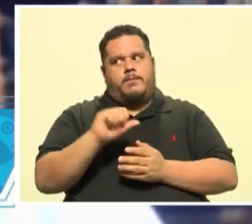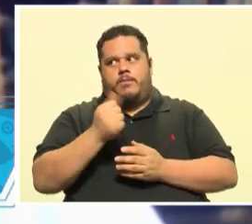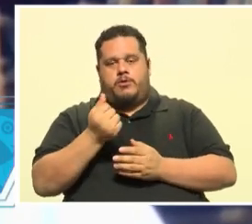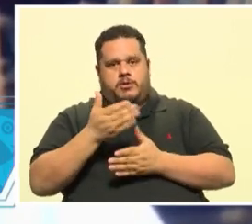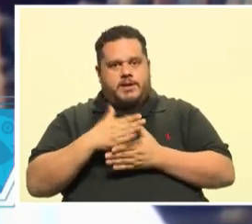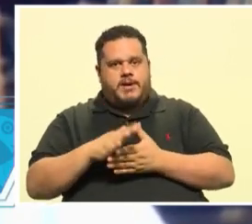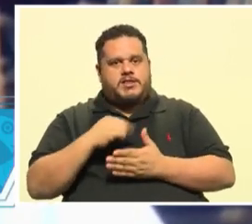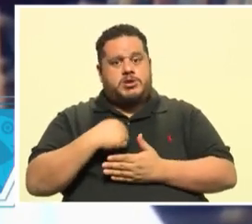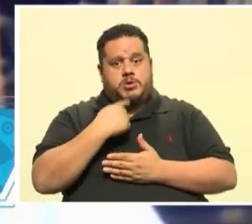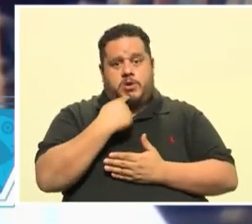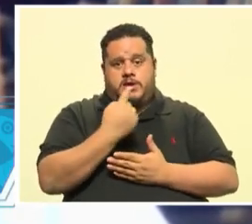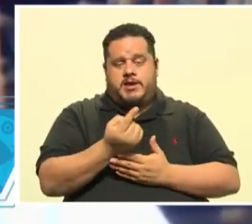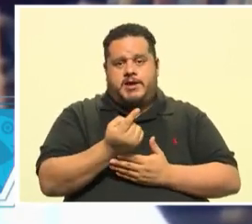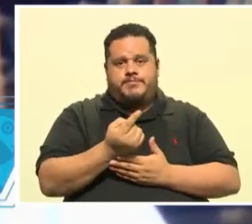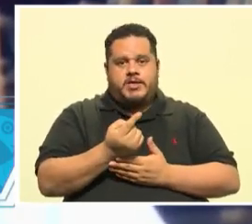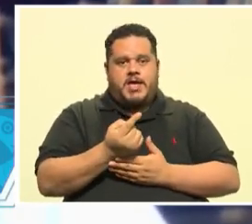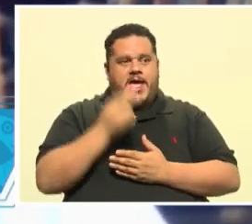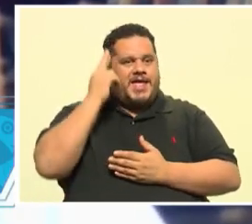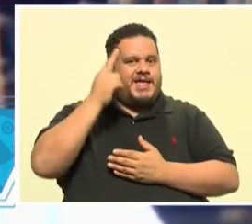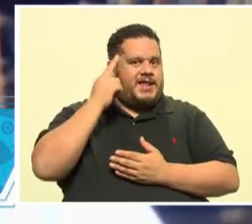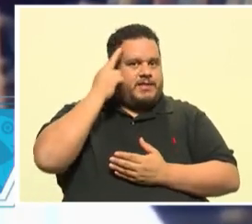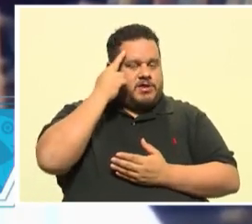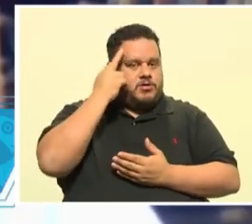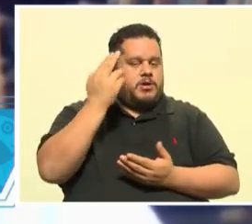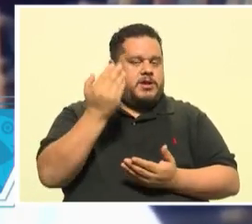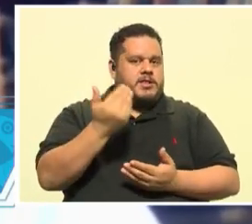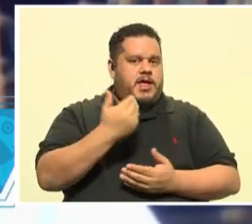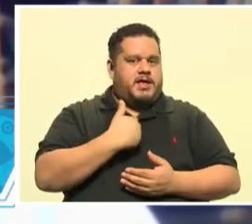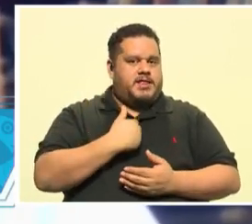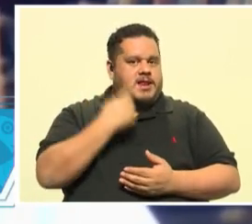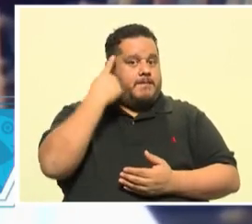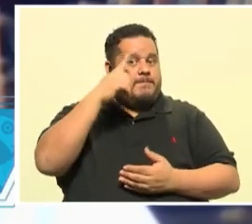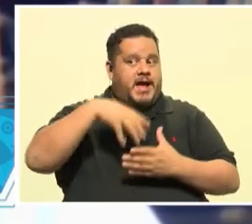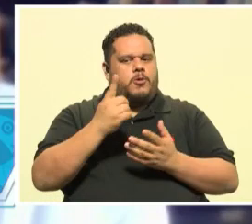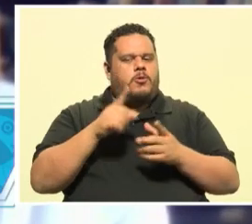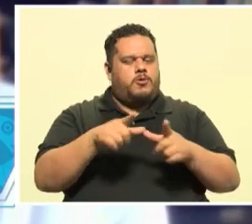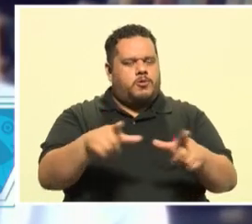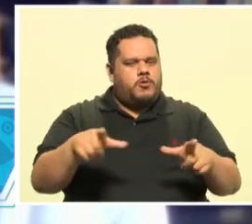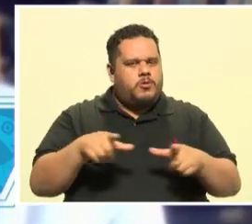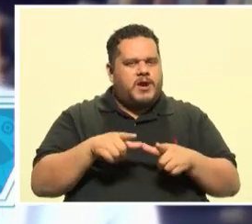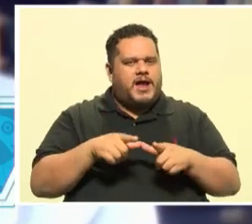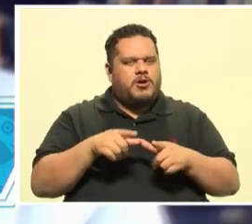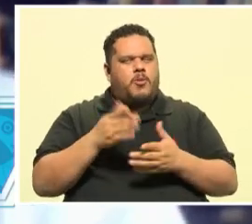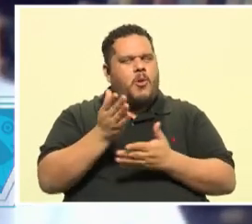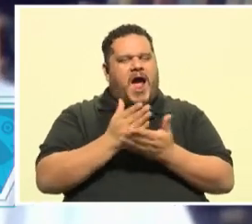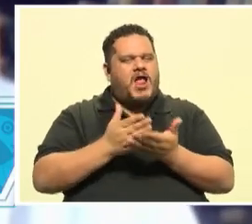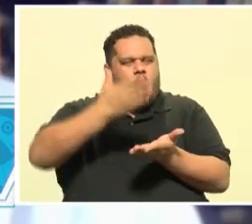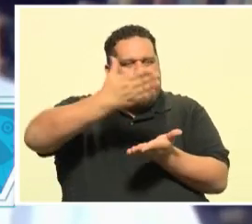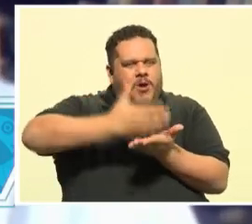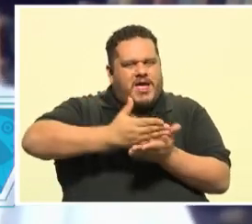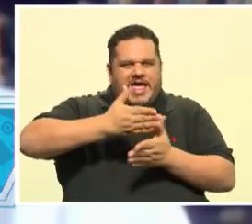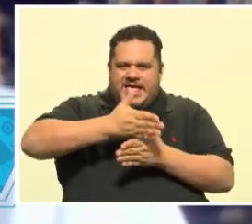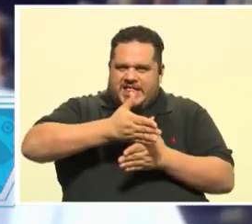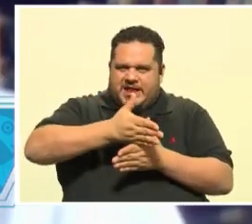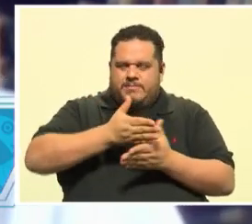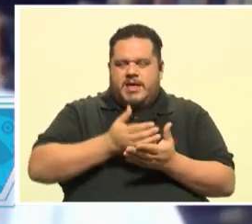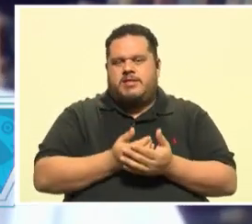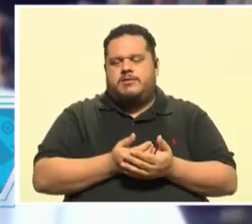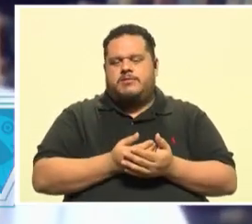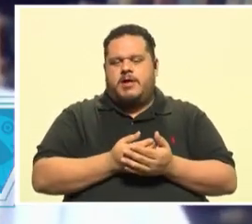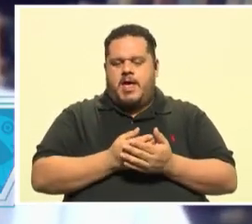doctor Sandoval. Buenas noches. Buenas noches, Ernesto, y muy buenas noches a las personas que tienen la disposición de